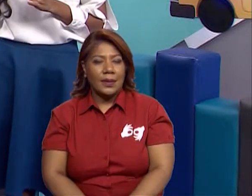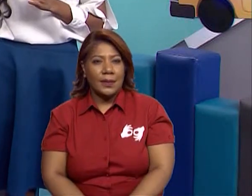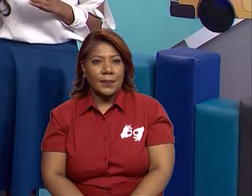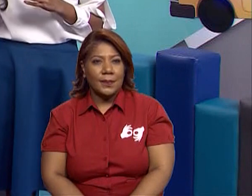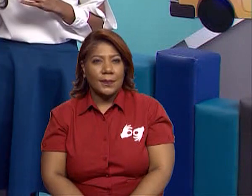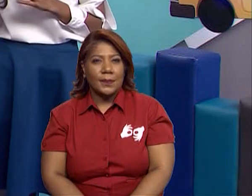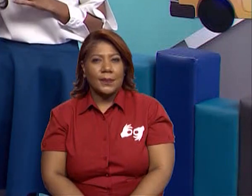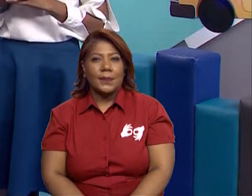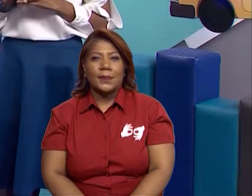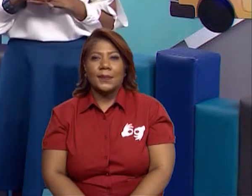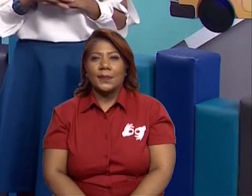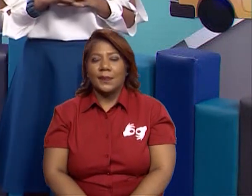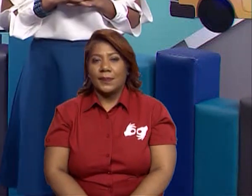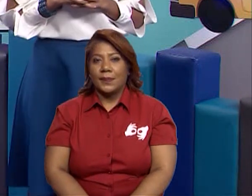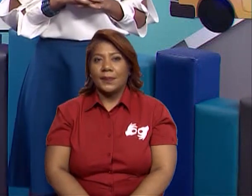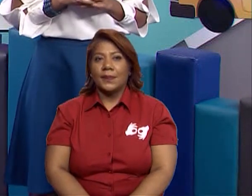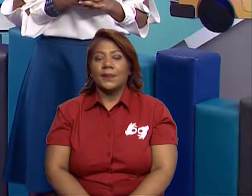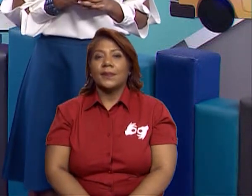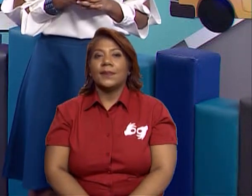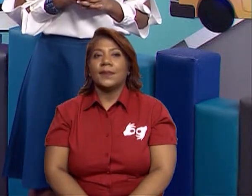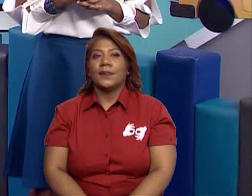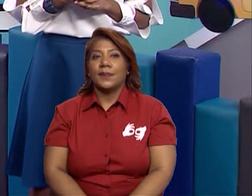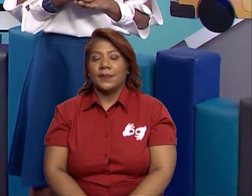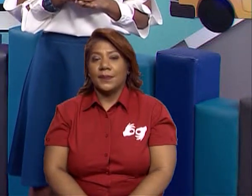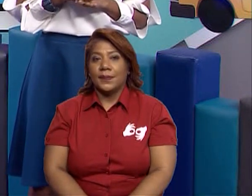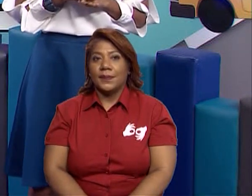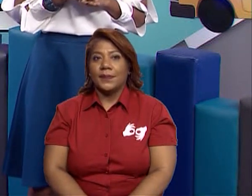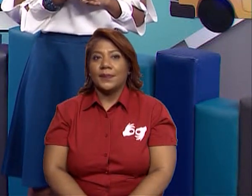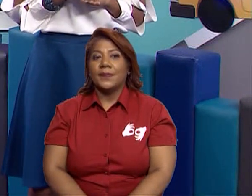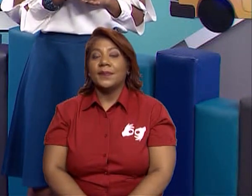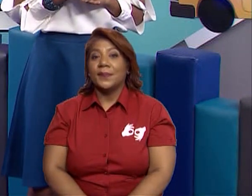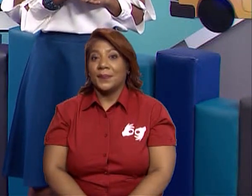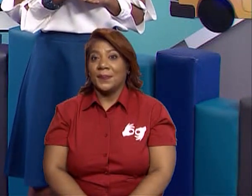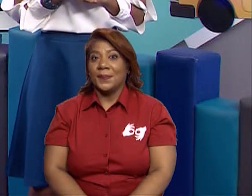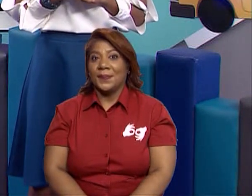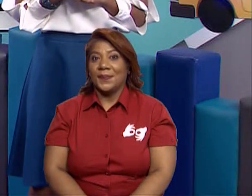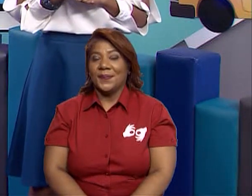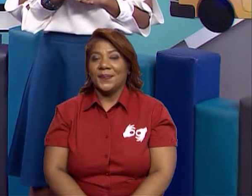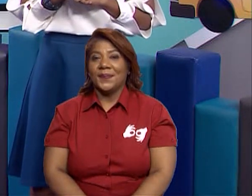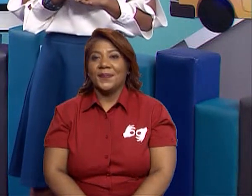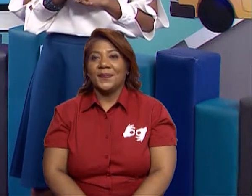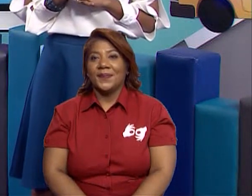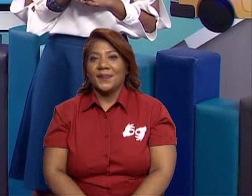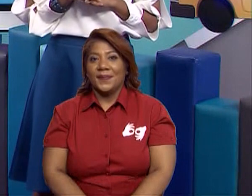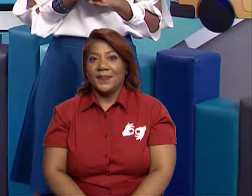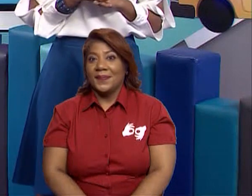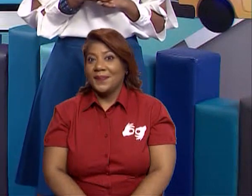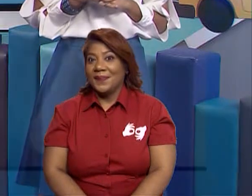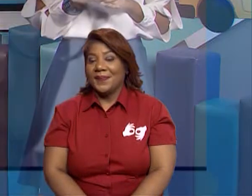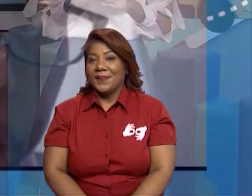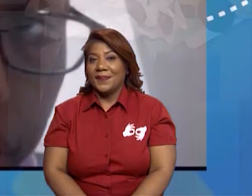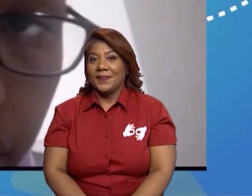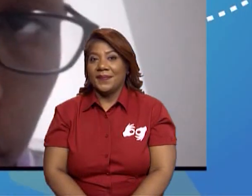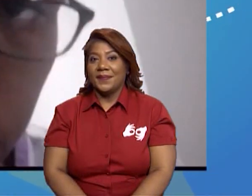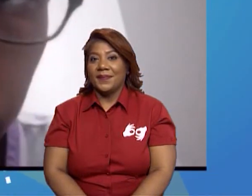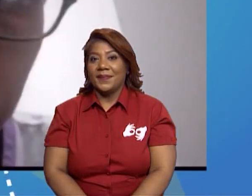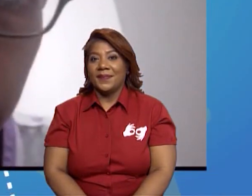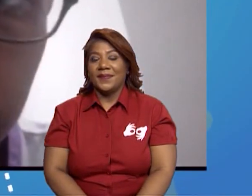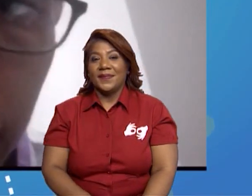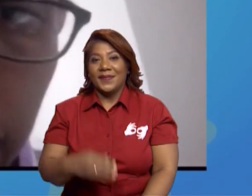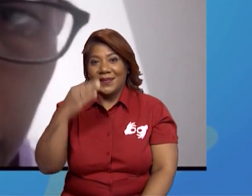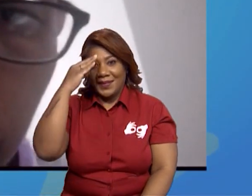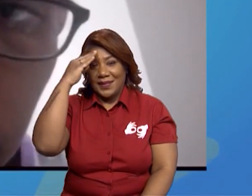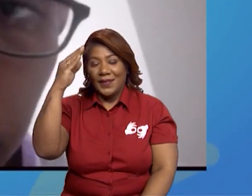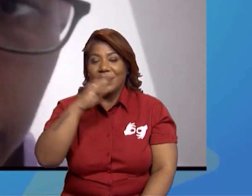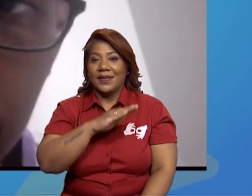balanza? Vamos a ver. Vamos a ver, una sorpresita por ahí. A ver, producción, por favor, el video. Hola, mis